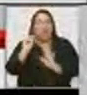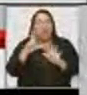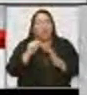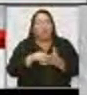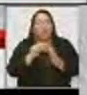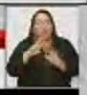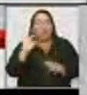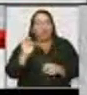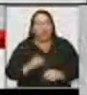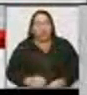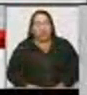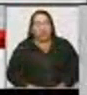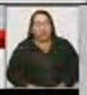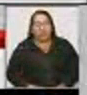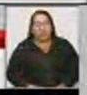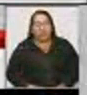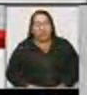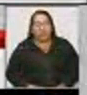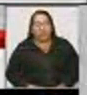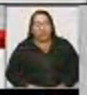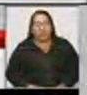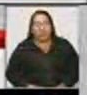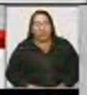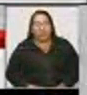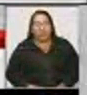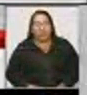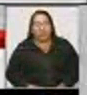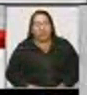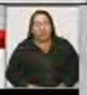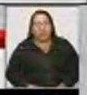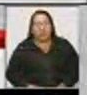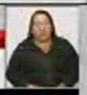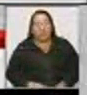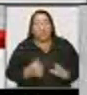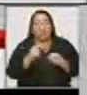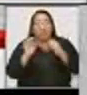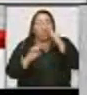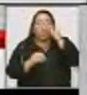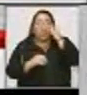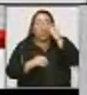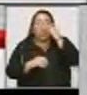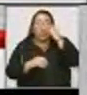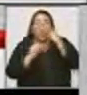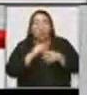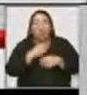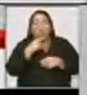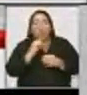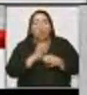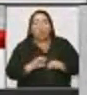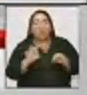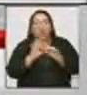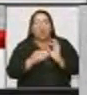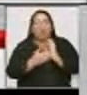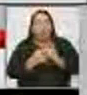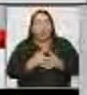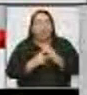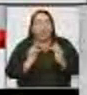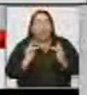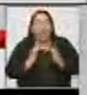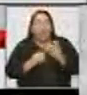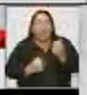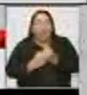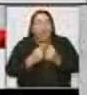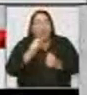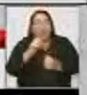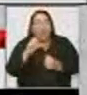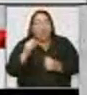el 8.4% en varones y el 6% en mujeres. Es importante resaltar que se brindó